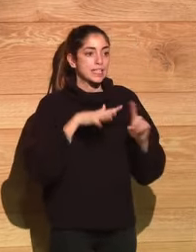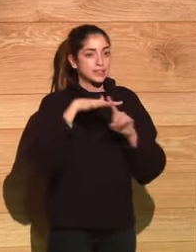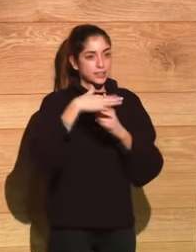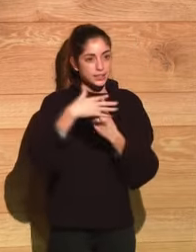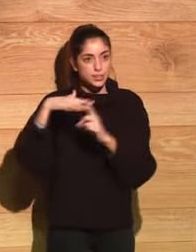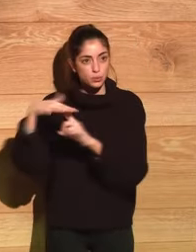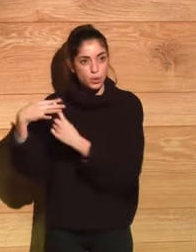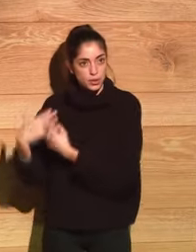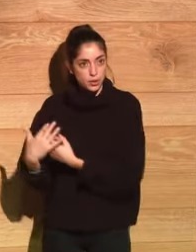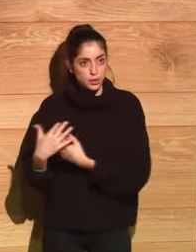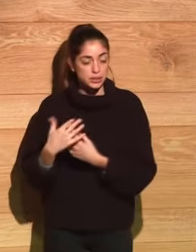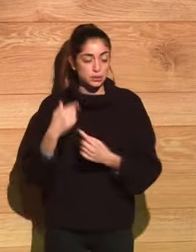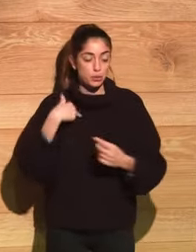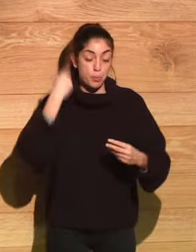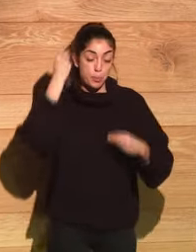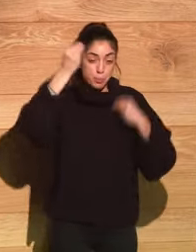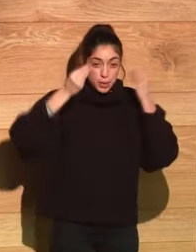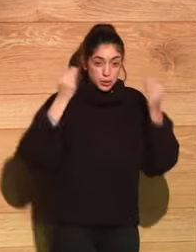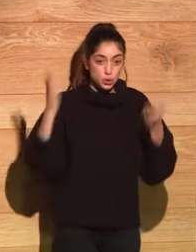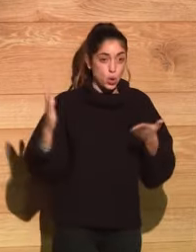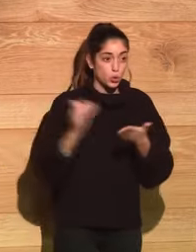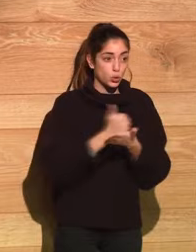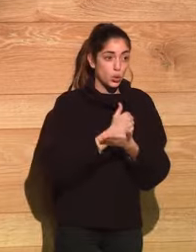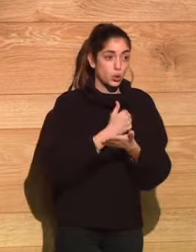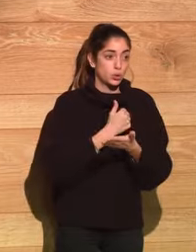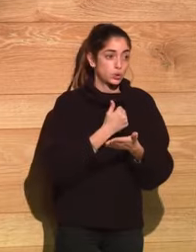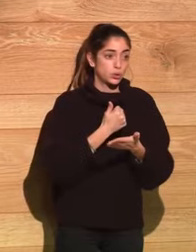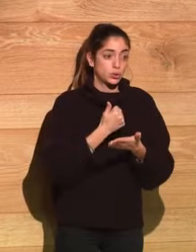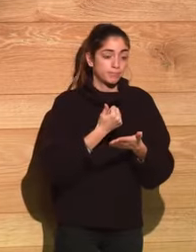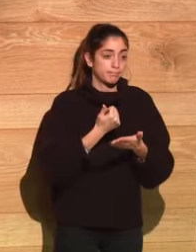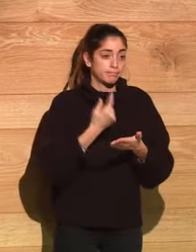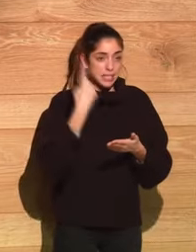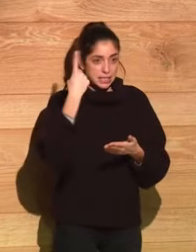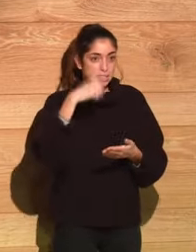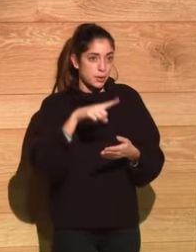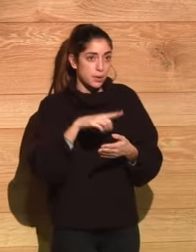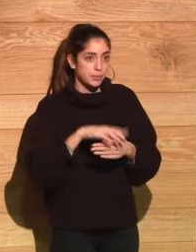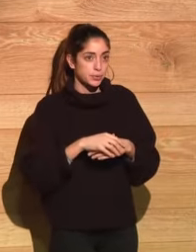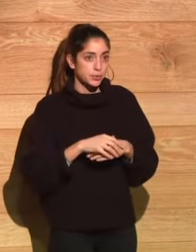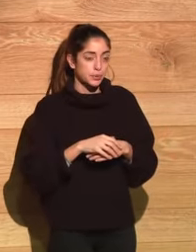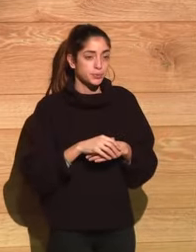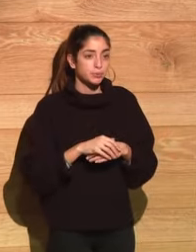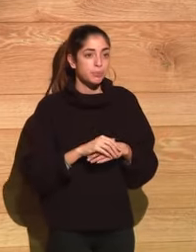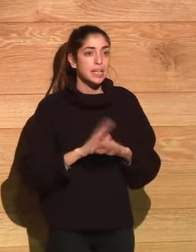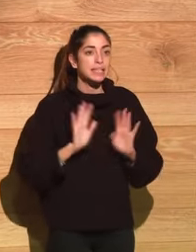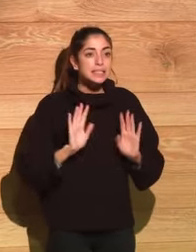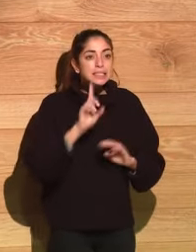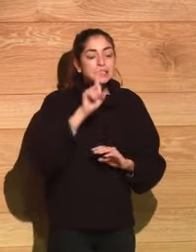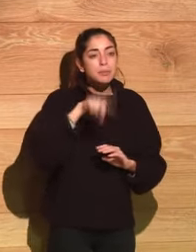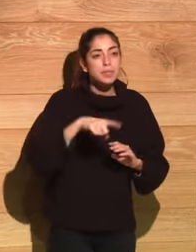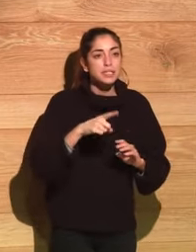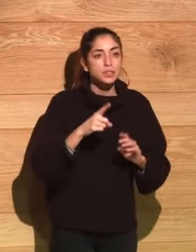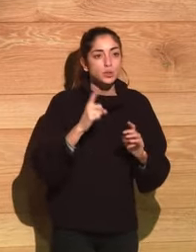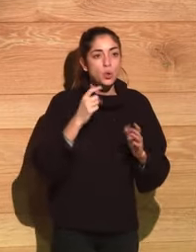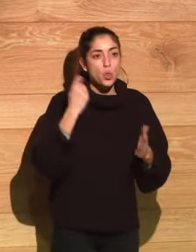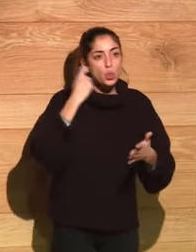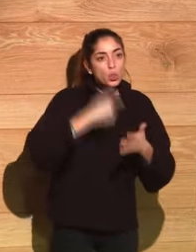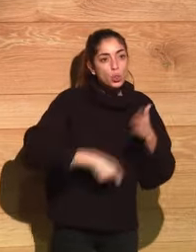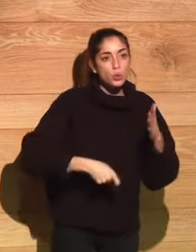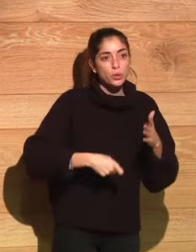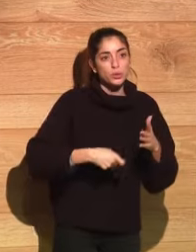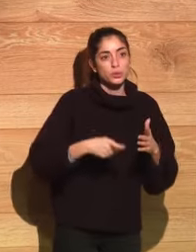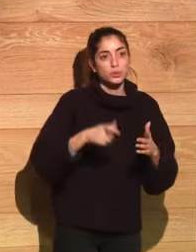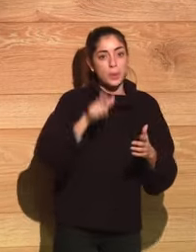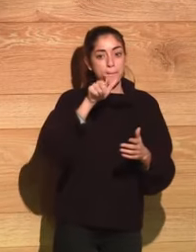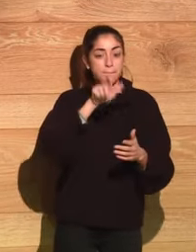que creo que todos hemos padecido y advertido. y también porque cuesta mucho rescatar autores,